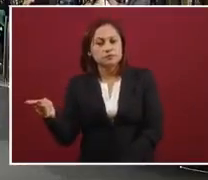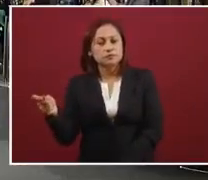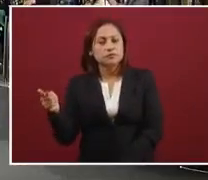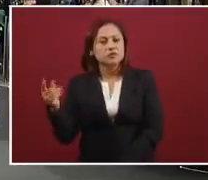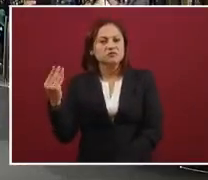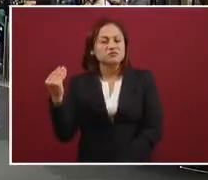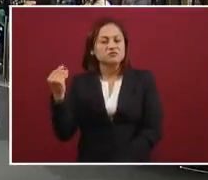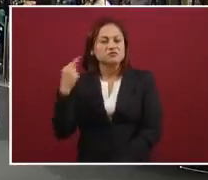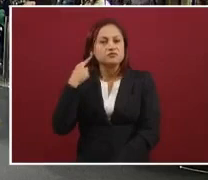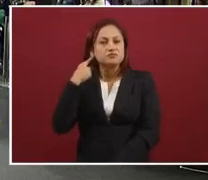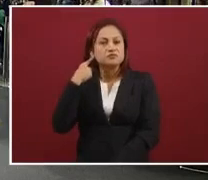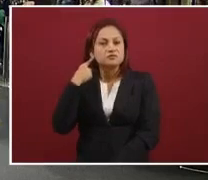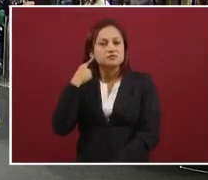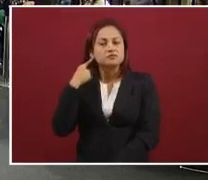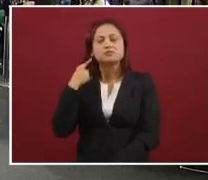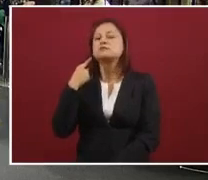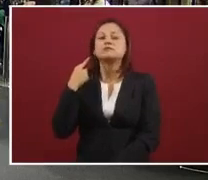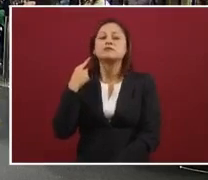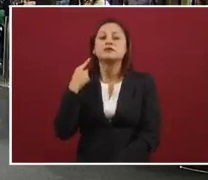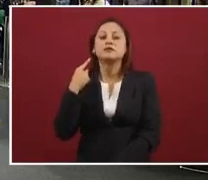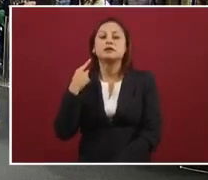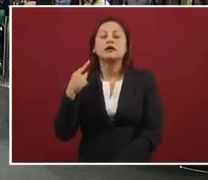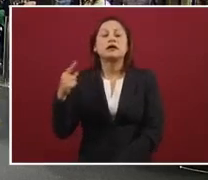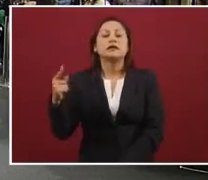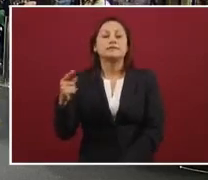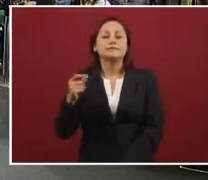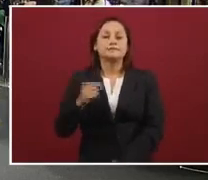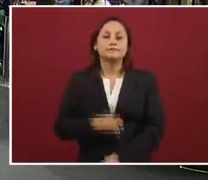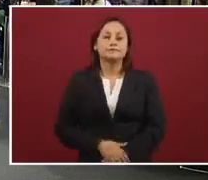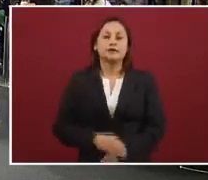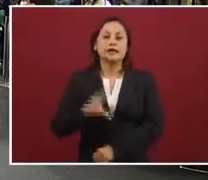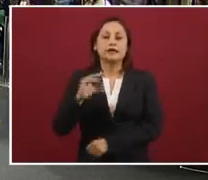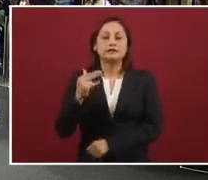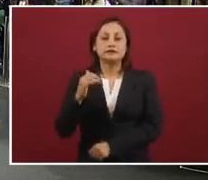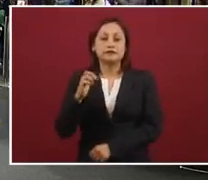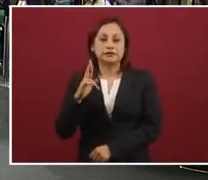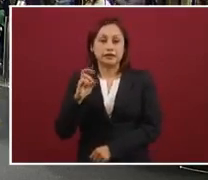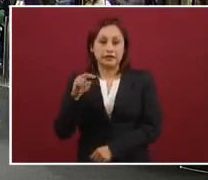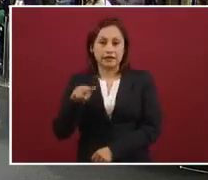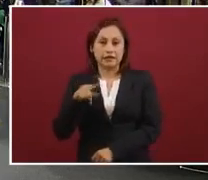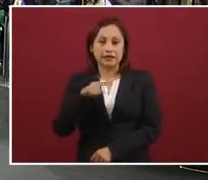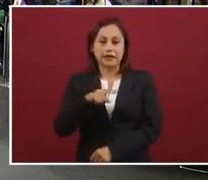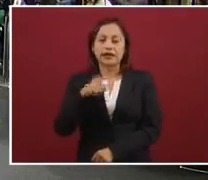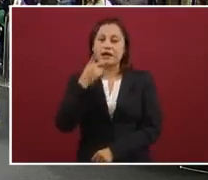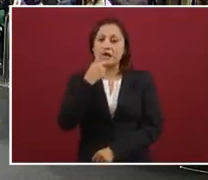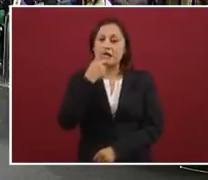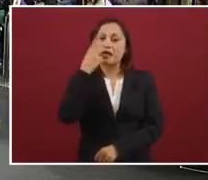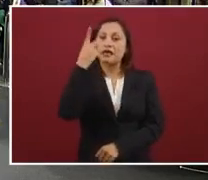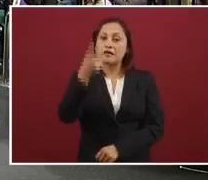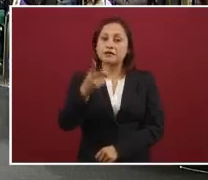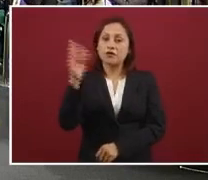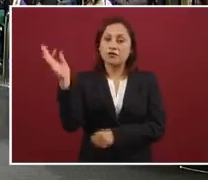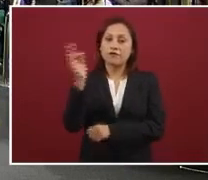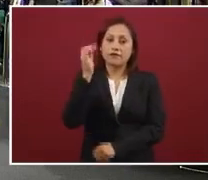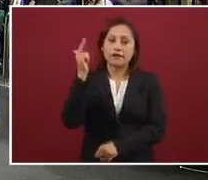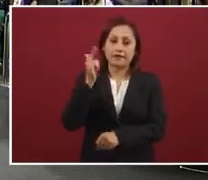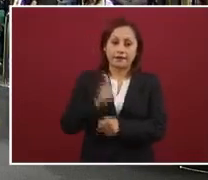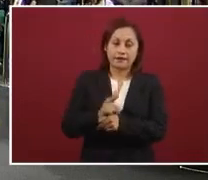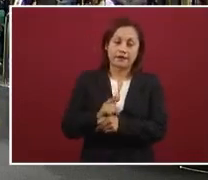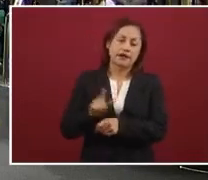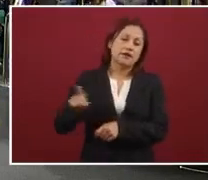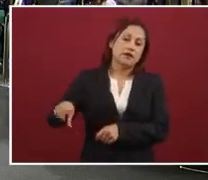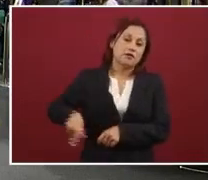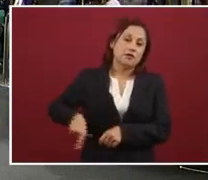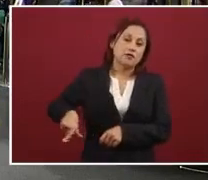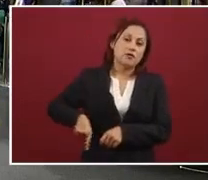Municipios autónomos como Cherán. Cherán se declaró ante la ineficiencia del Estado federal para enfrentar a la delincuencia